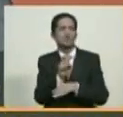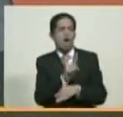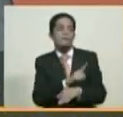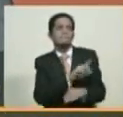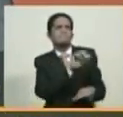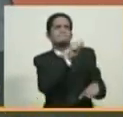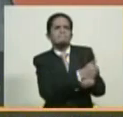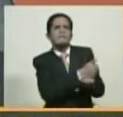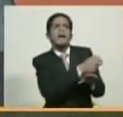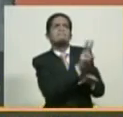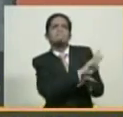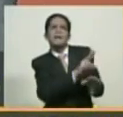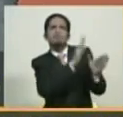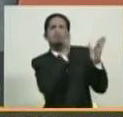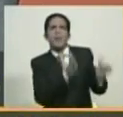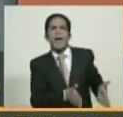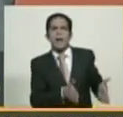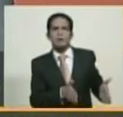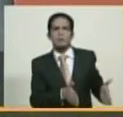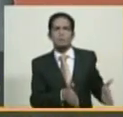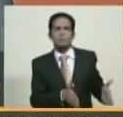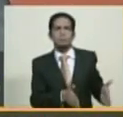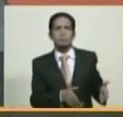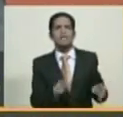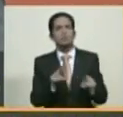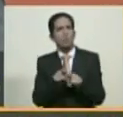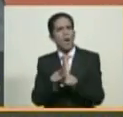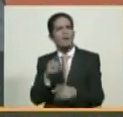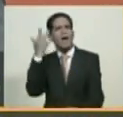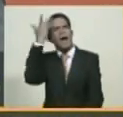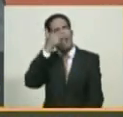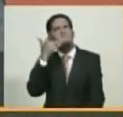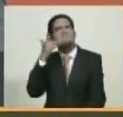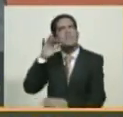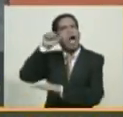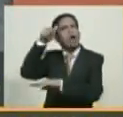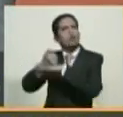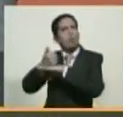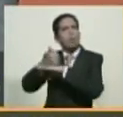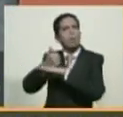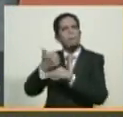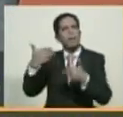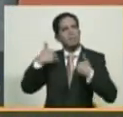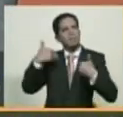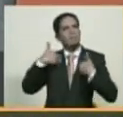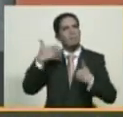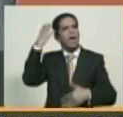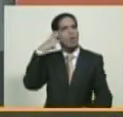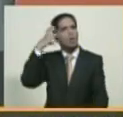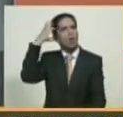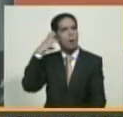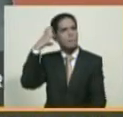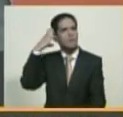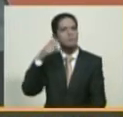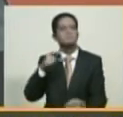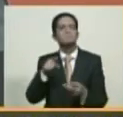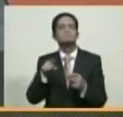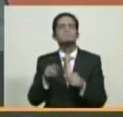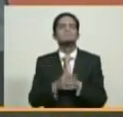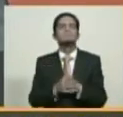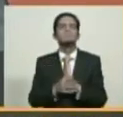venezolanos, como son los africanos para Europa, como son los habitantes del Medio